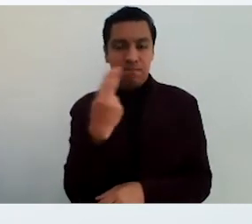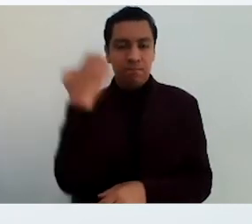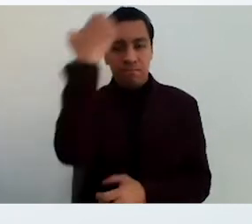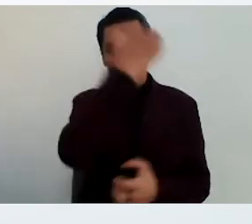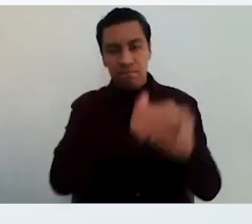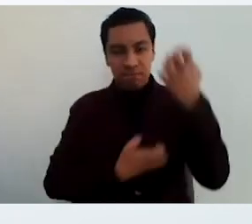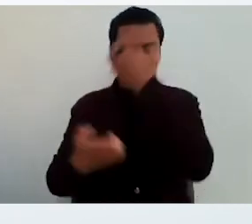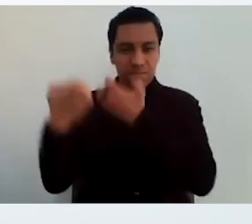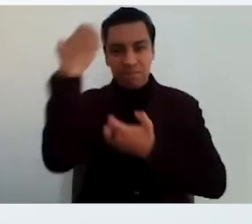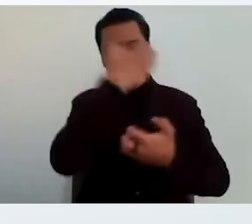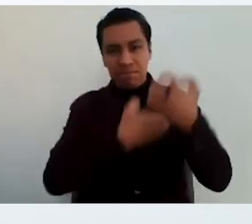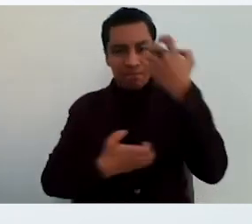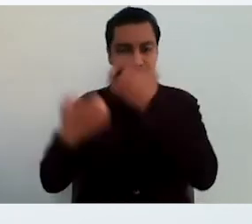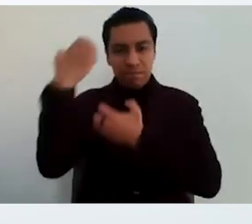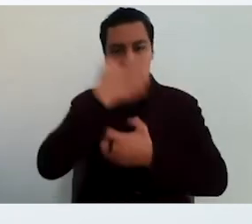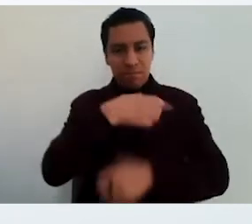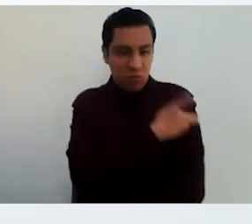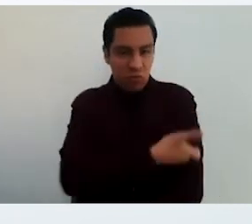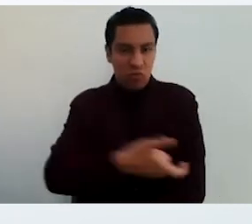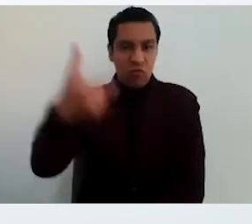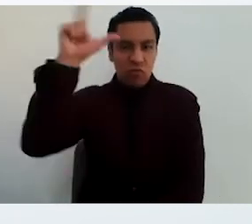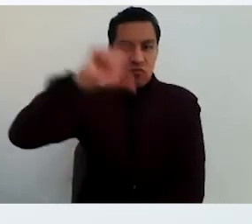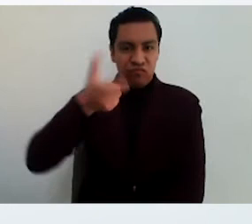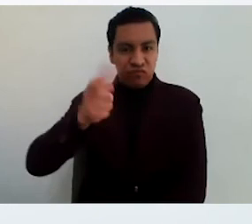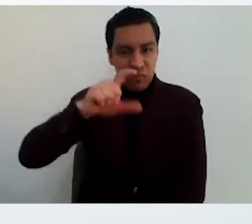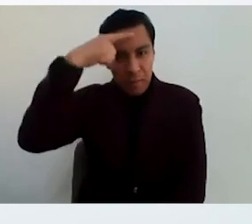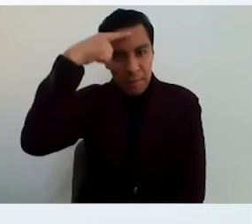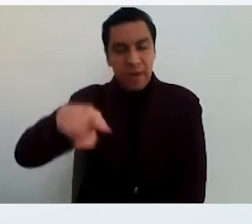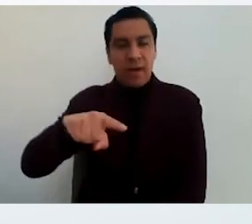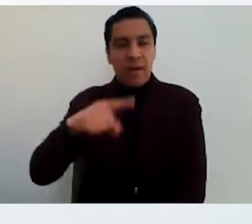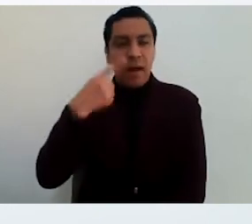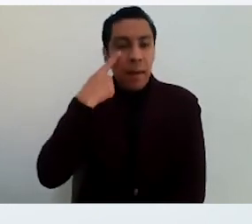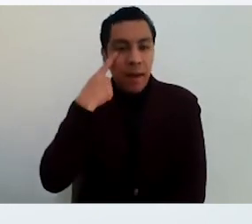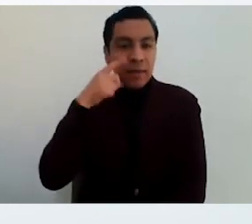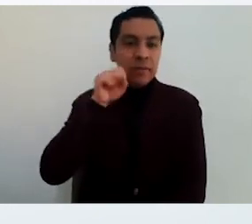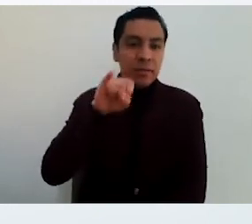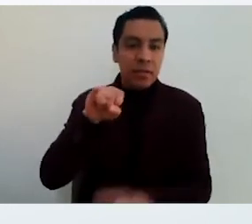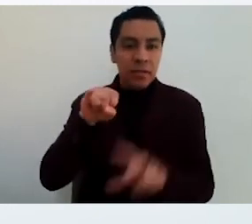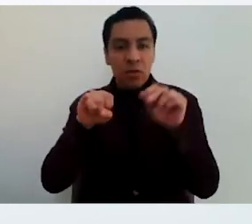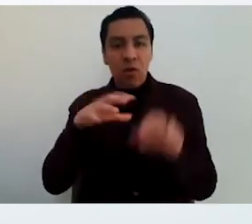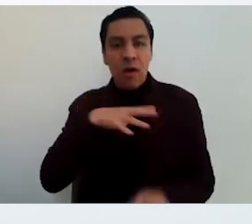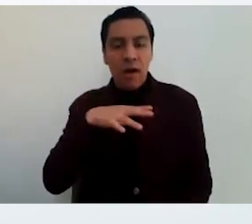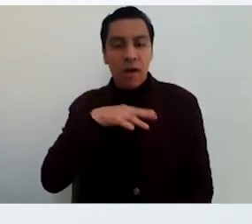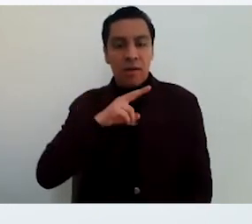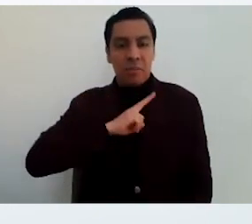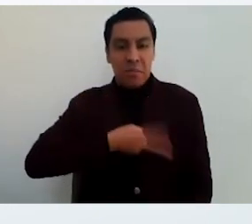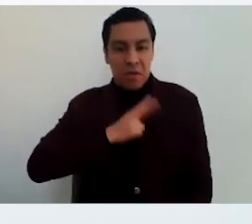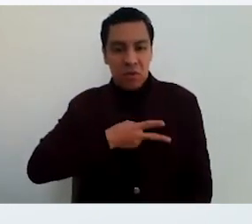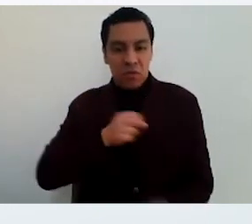no. Y esto que tú decías también, pues no es concluyente. Entonces, toda esta incertidumbre, ¿qué es lo que tú ves en el futuro